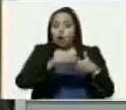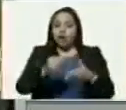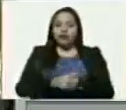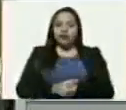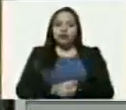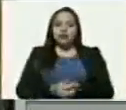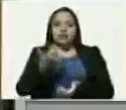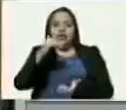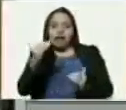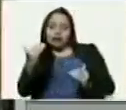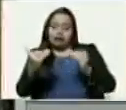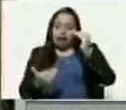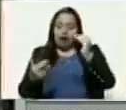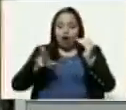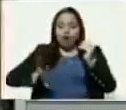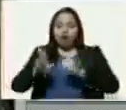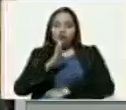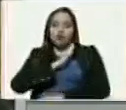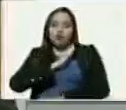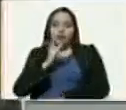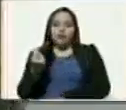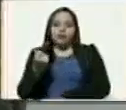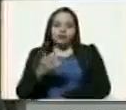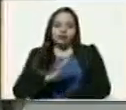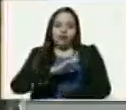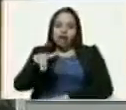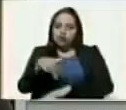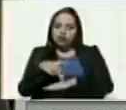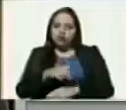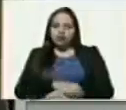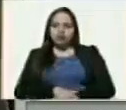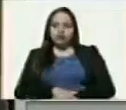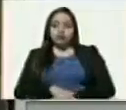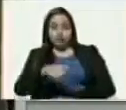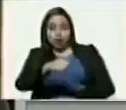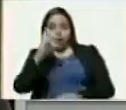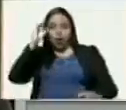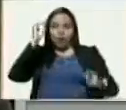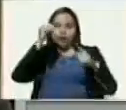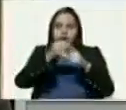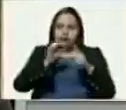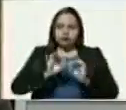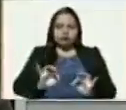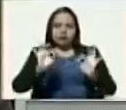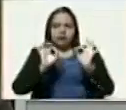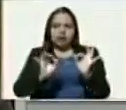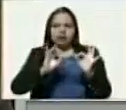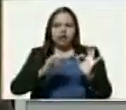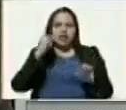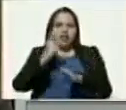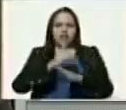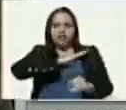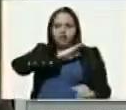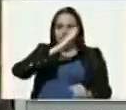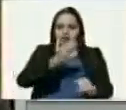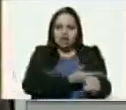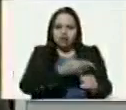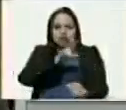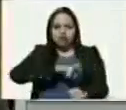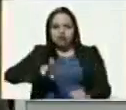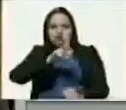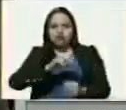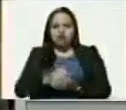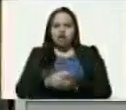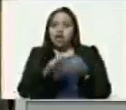una desventaja para el uso de nuestra moneda nacional. Y por eso que el objetivo central tiene que ver con fortalecer la utilización